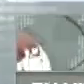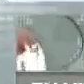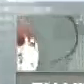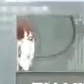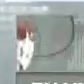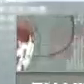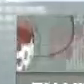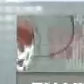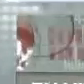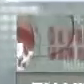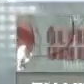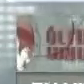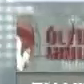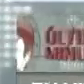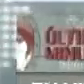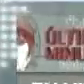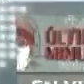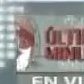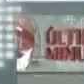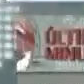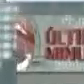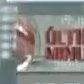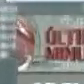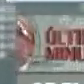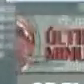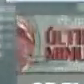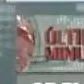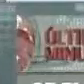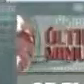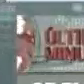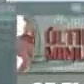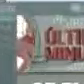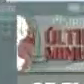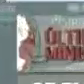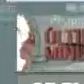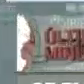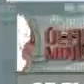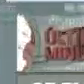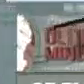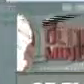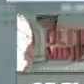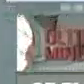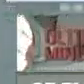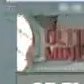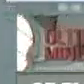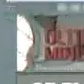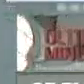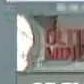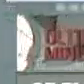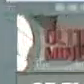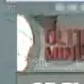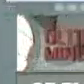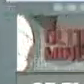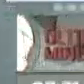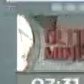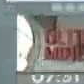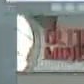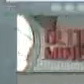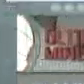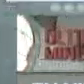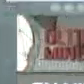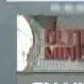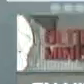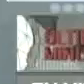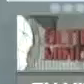el sector público sus instituciones y la FAO a nivel del sistema de Naciones Unidas una sinergia cada